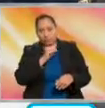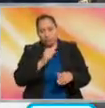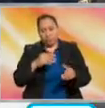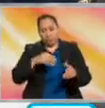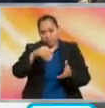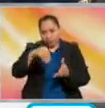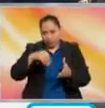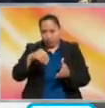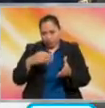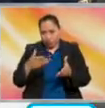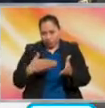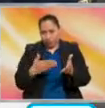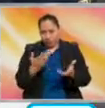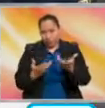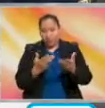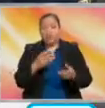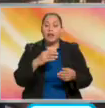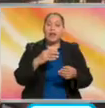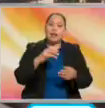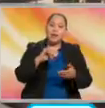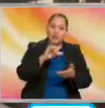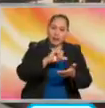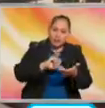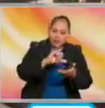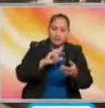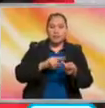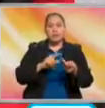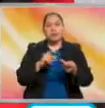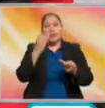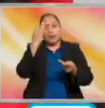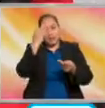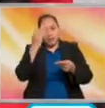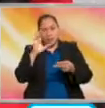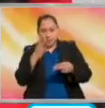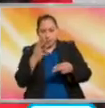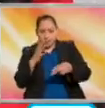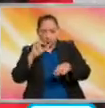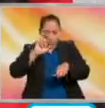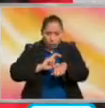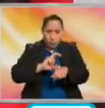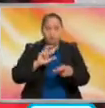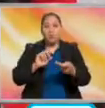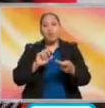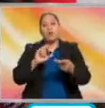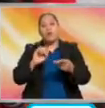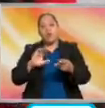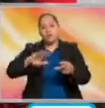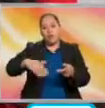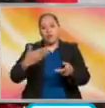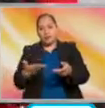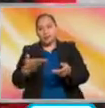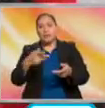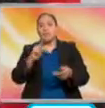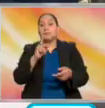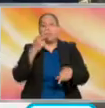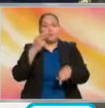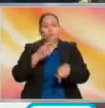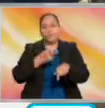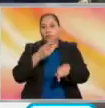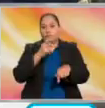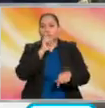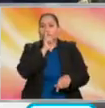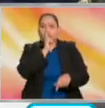el huevo vaya frito, tibio, asado, pero Cocido. nunca crudo. Muy bien. ¿Ok? Entonces, eso es importante.